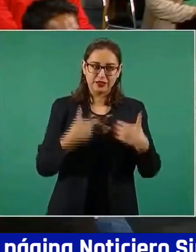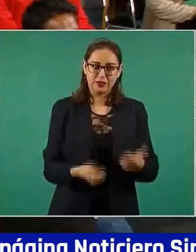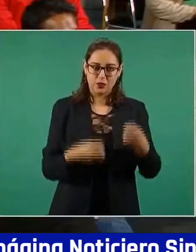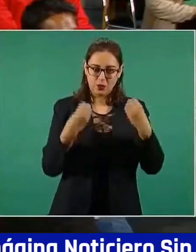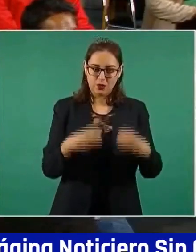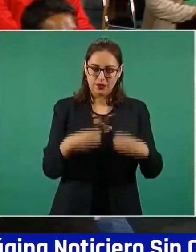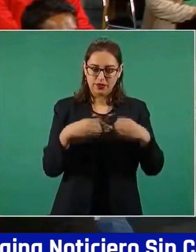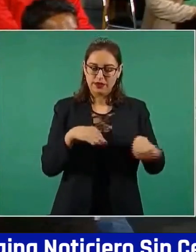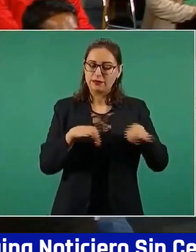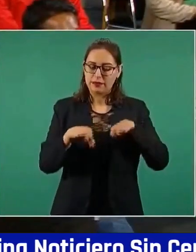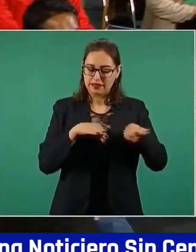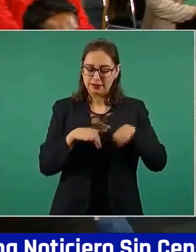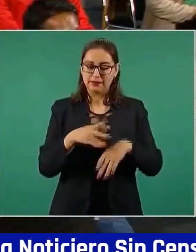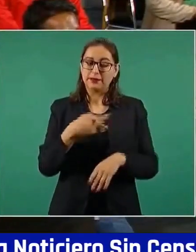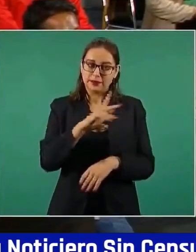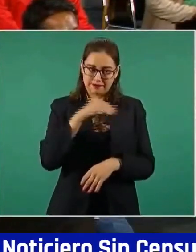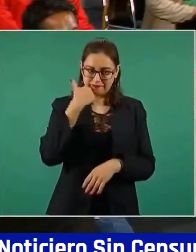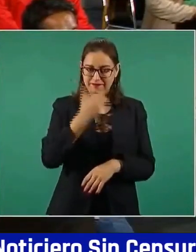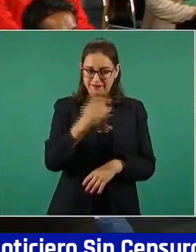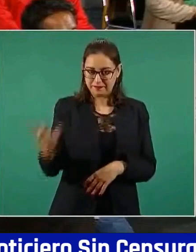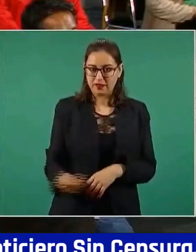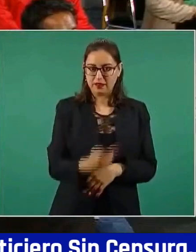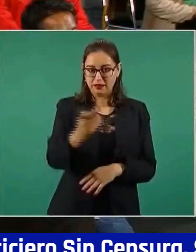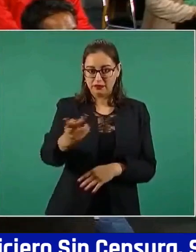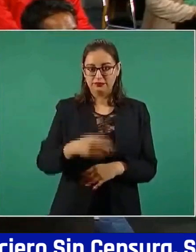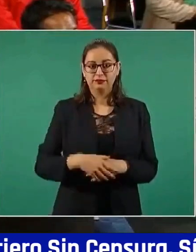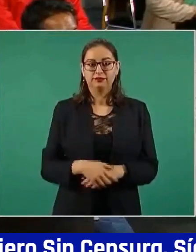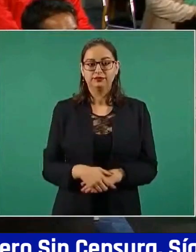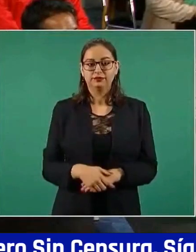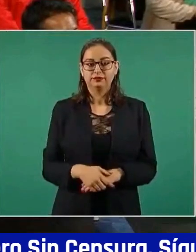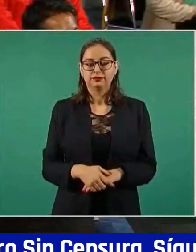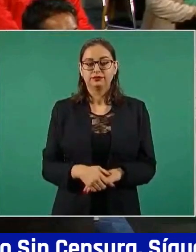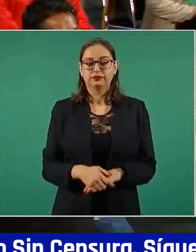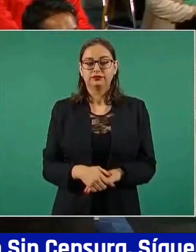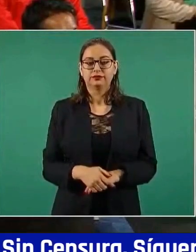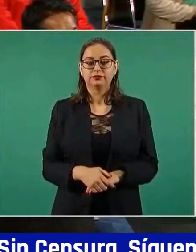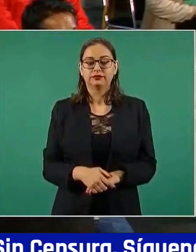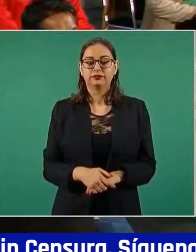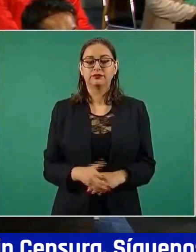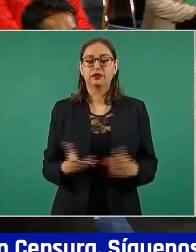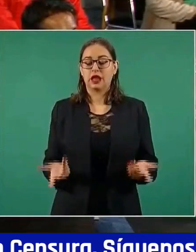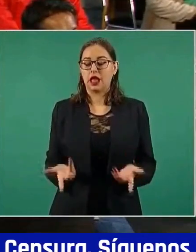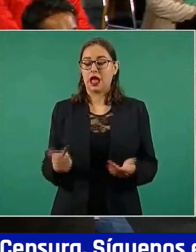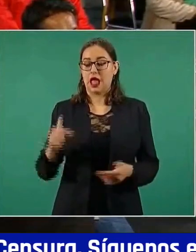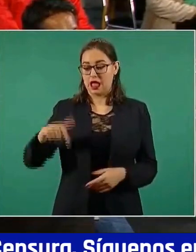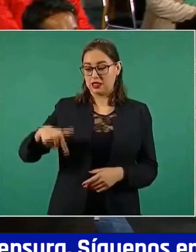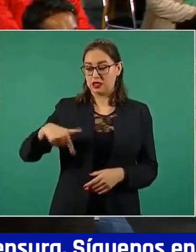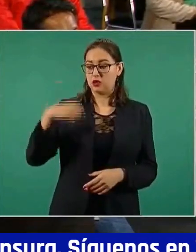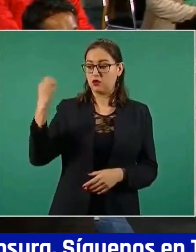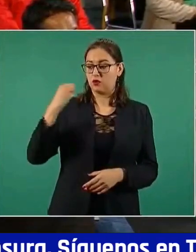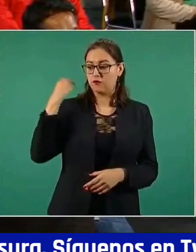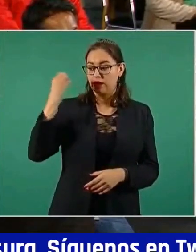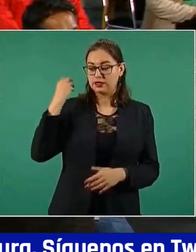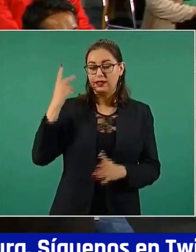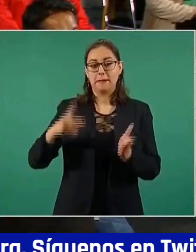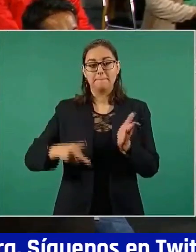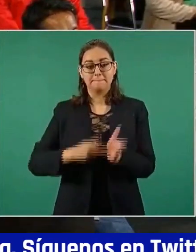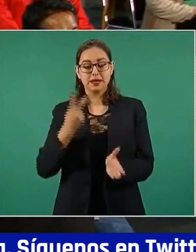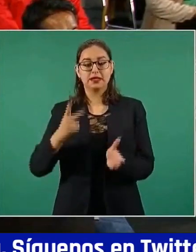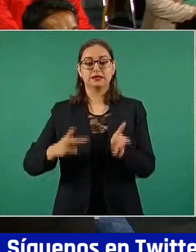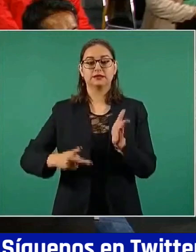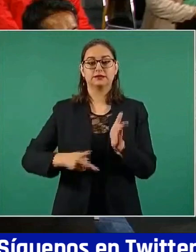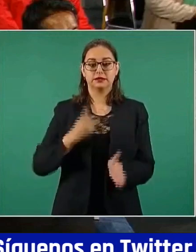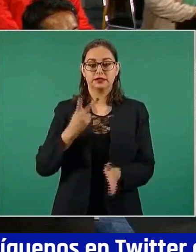en la mañanera planteó, porque 2 veces se cuestionó al respecto por parte